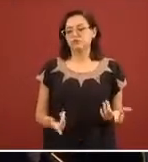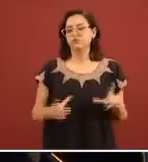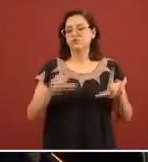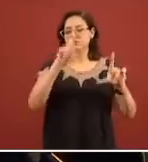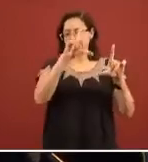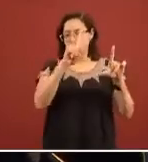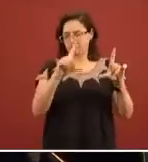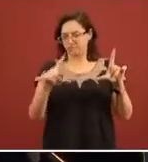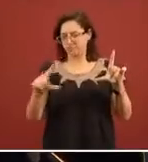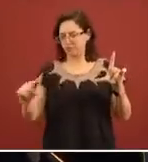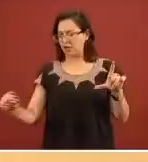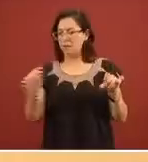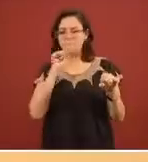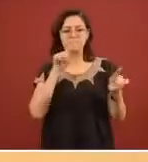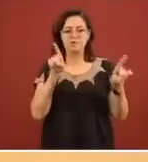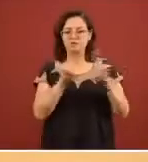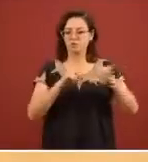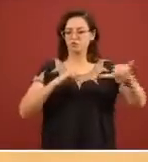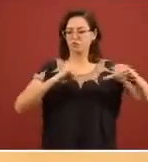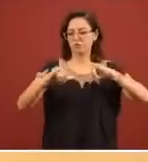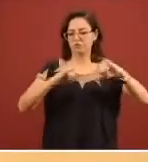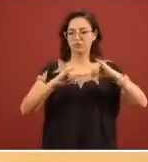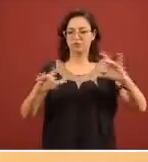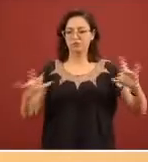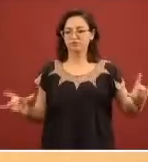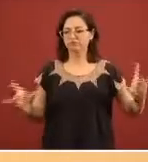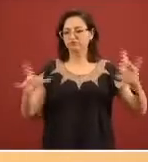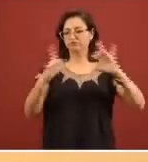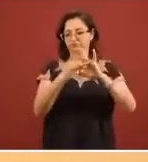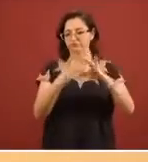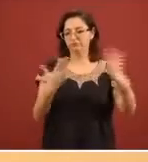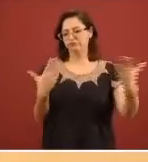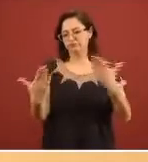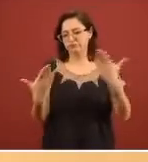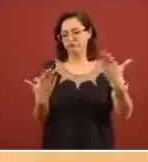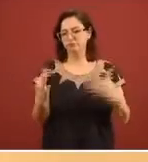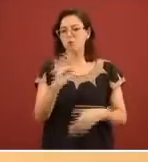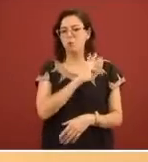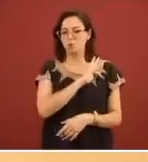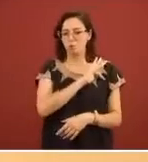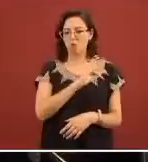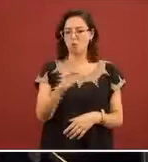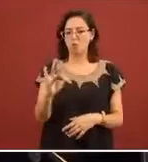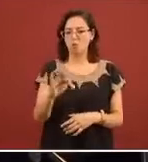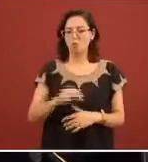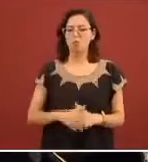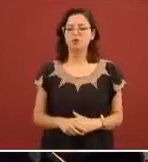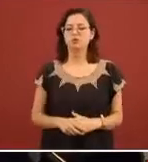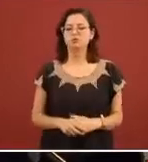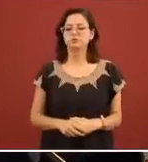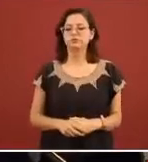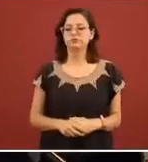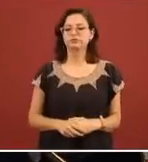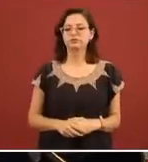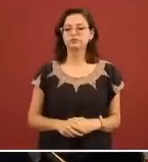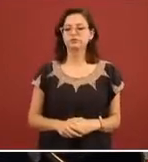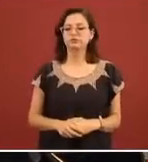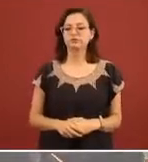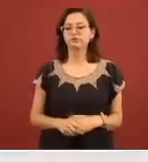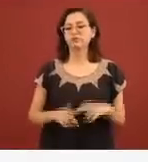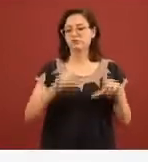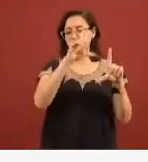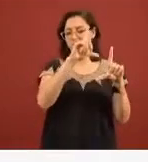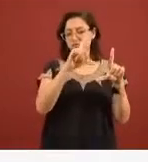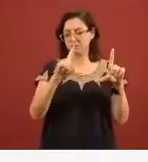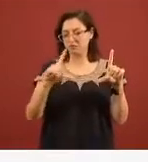incidencia precisamente distribuida para que ustedes también puedan tener los datos completos y cómo va la escala,